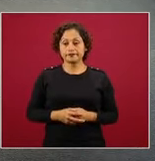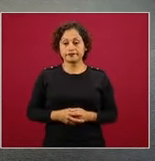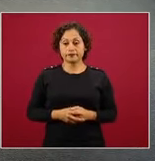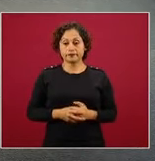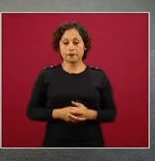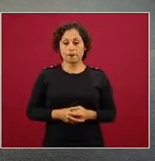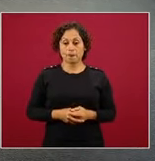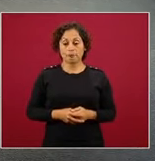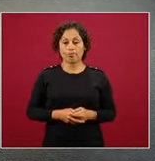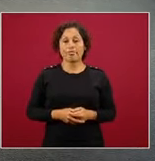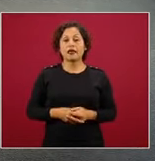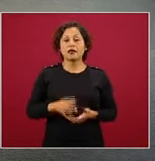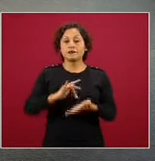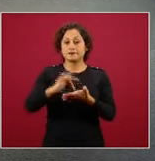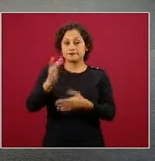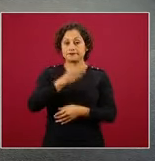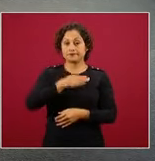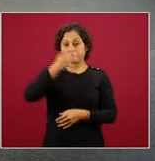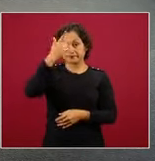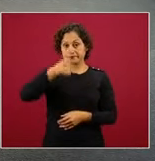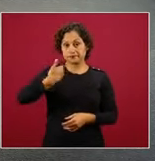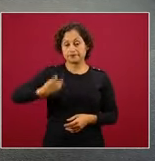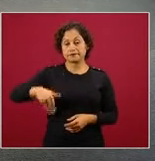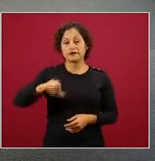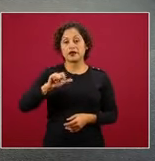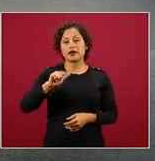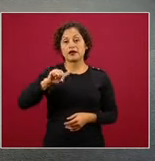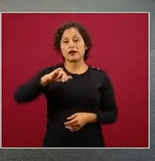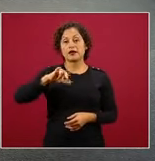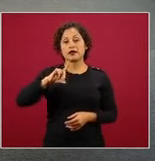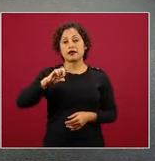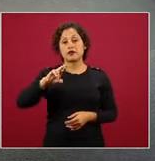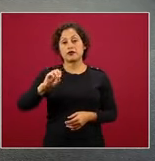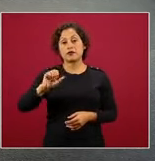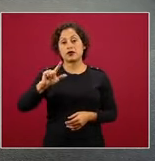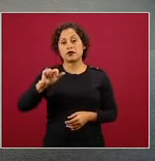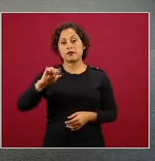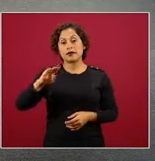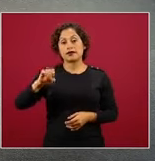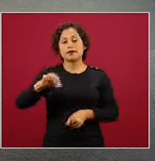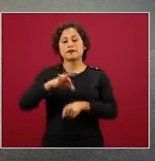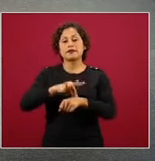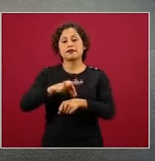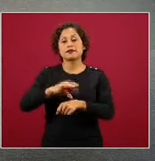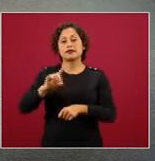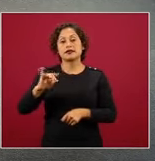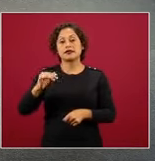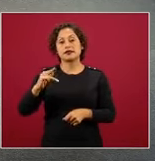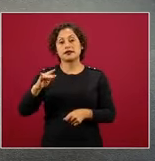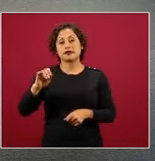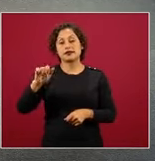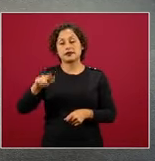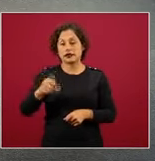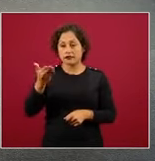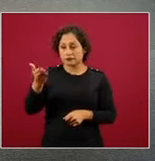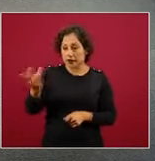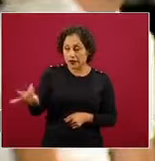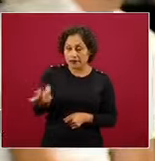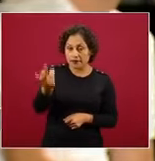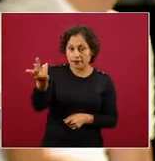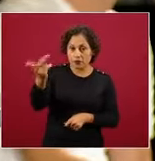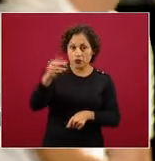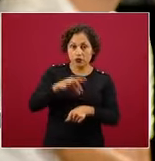Gracias, buenas noches. Alejandro Alemán, de Medicina Digital, para el doctor López Ridaura, si nos pudiera informar